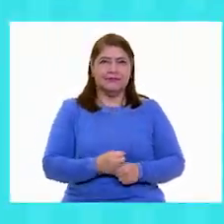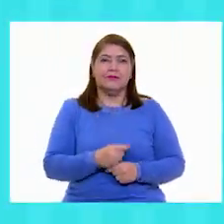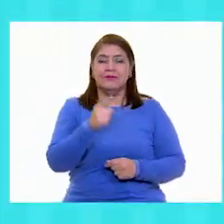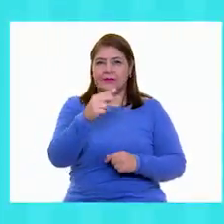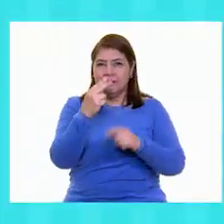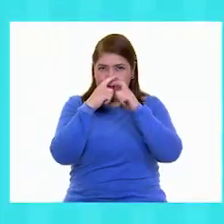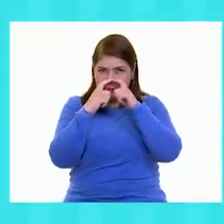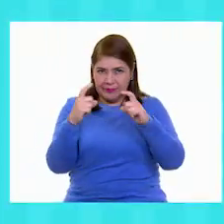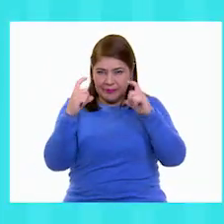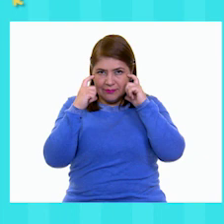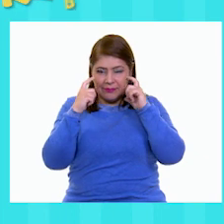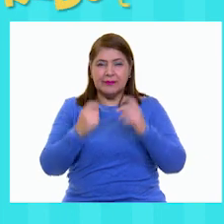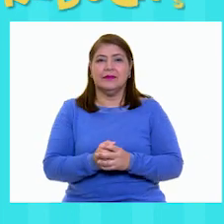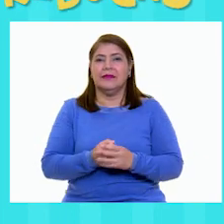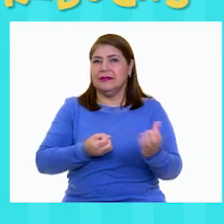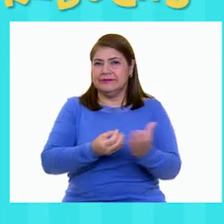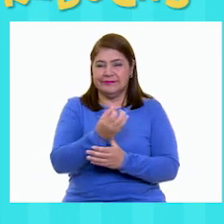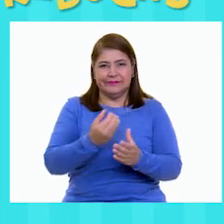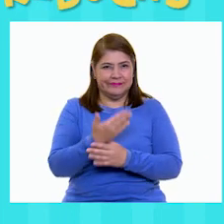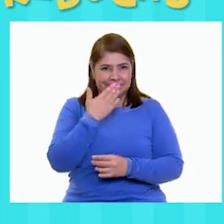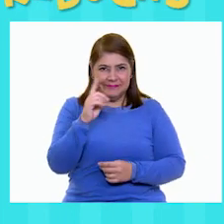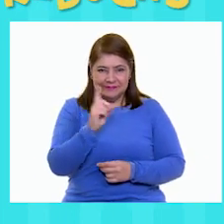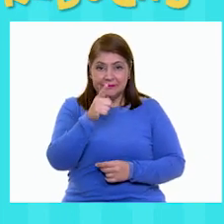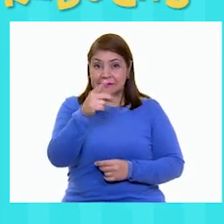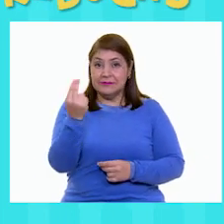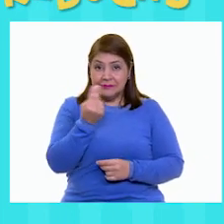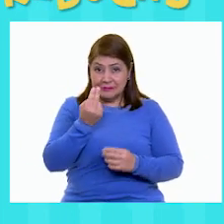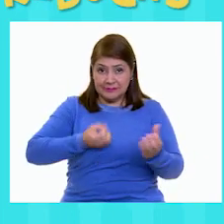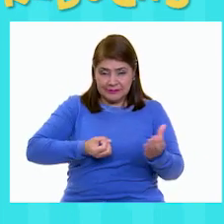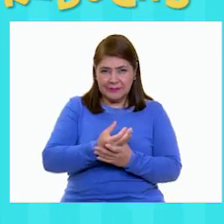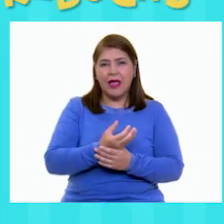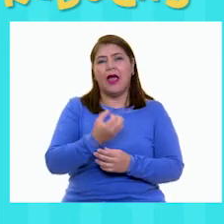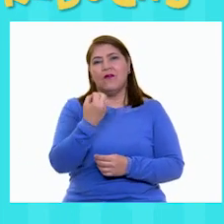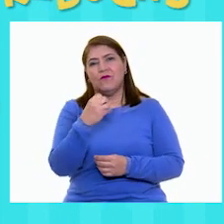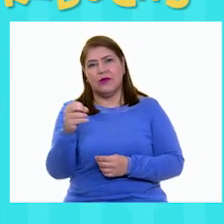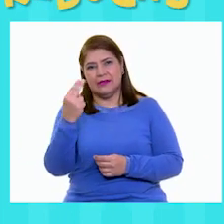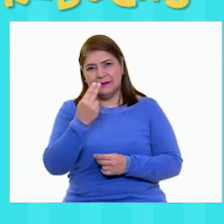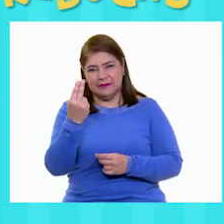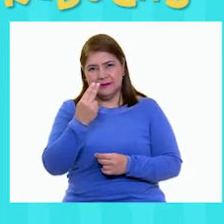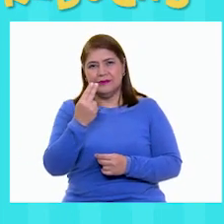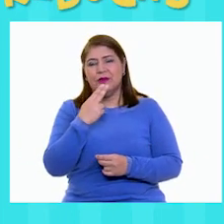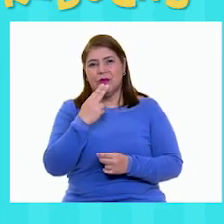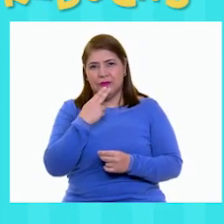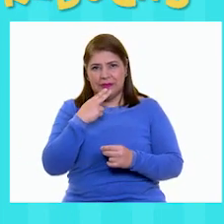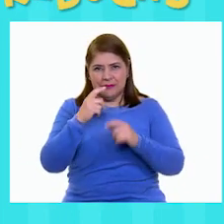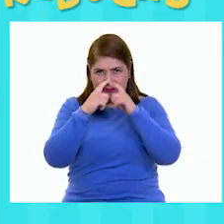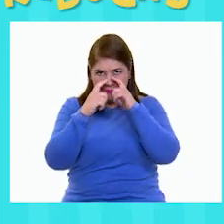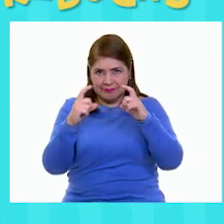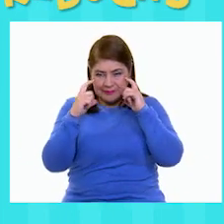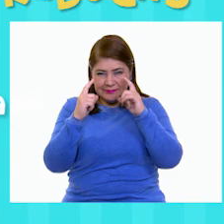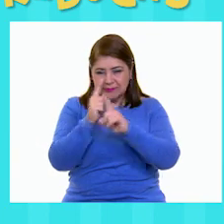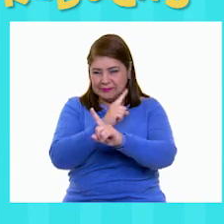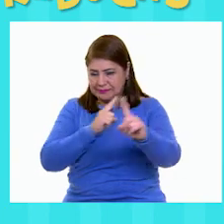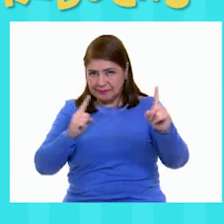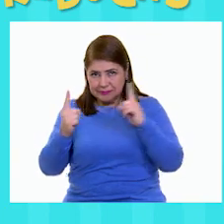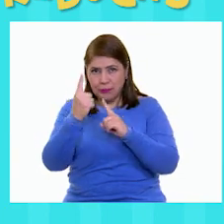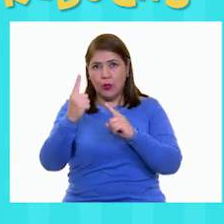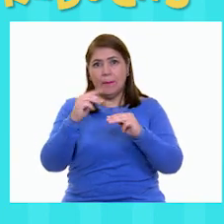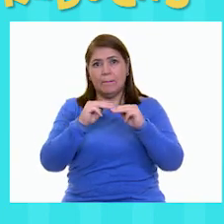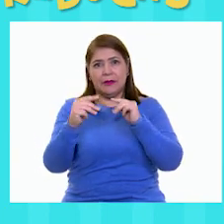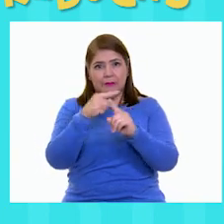Utiliza cubrebocas. No salgas de casa. Si tienes que hacerlo, recuerda que es obligatorio utilizarlo. Mantén una distancia mínima